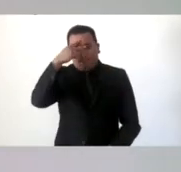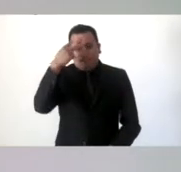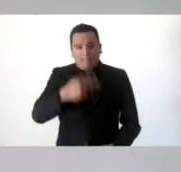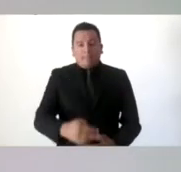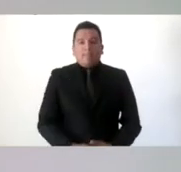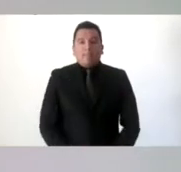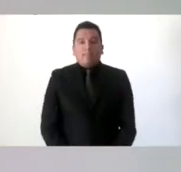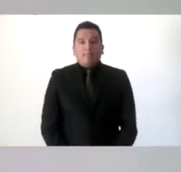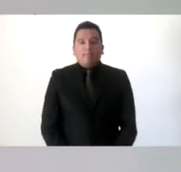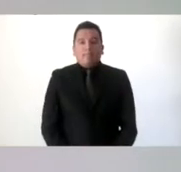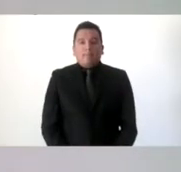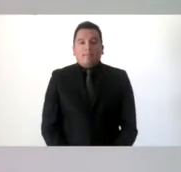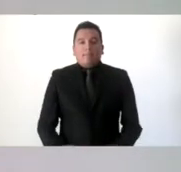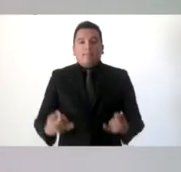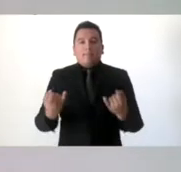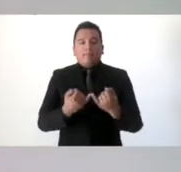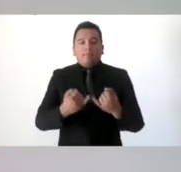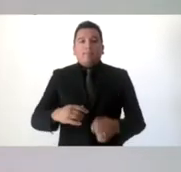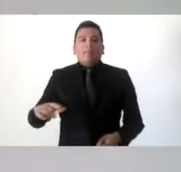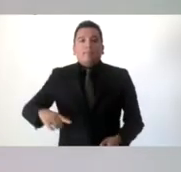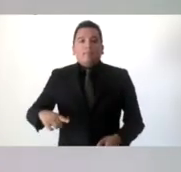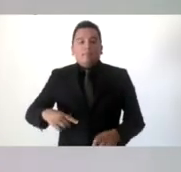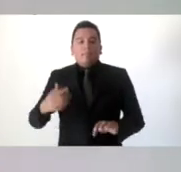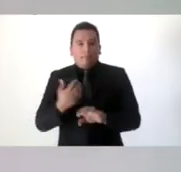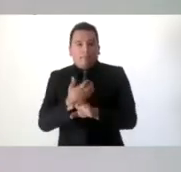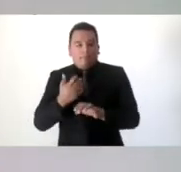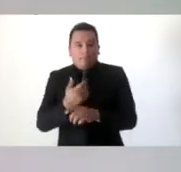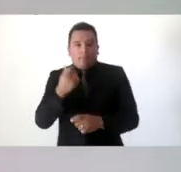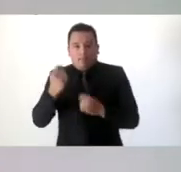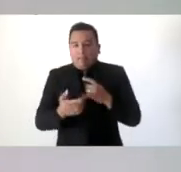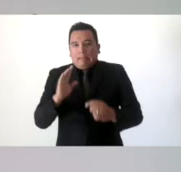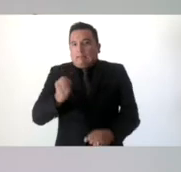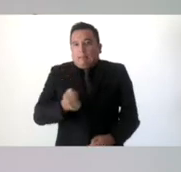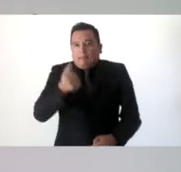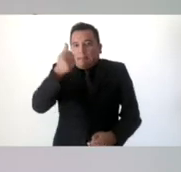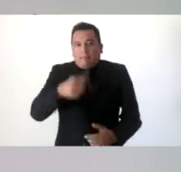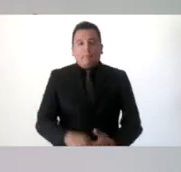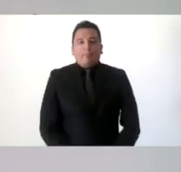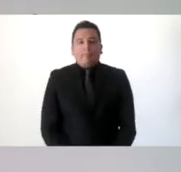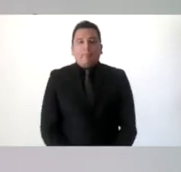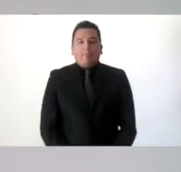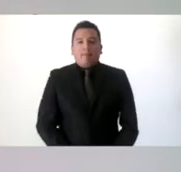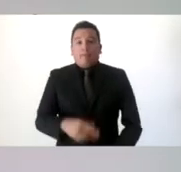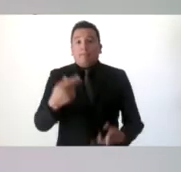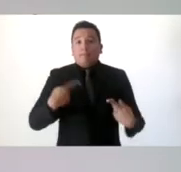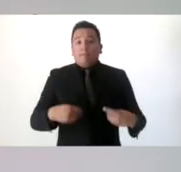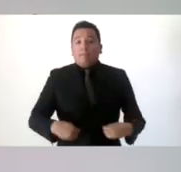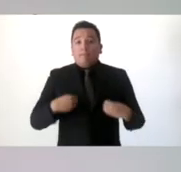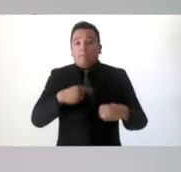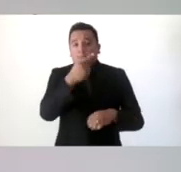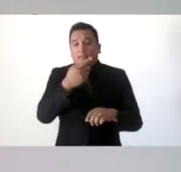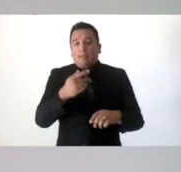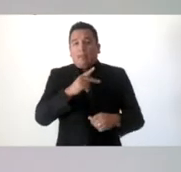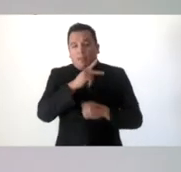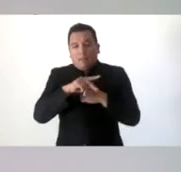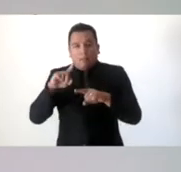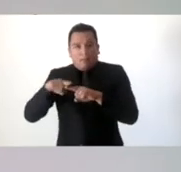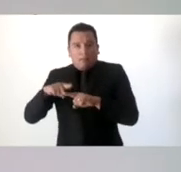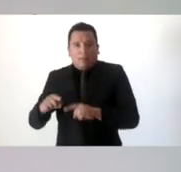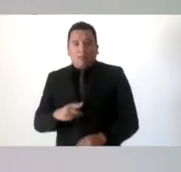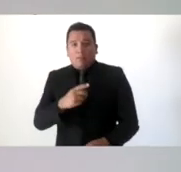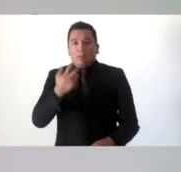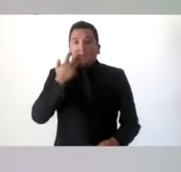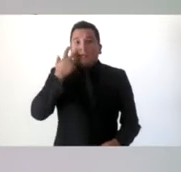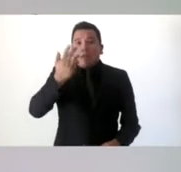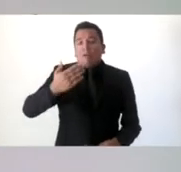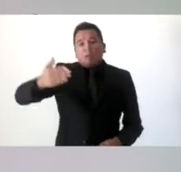para algunos gobiernos de los estados y también para senadores de la República. Los mexicanos que están allá, es una de sus